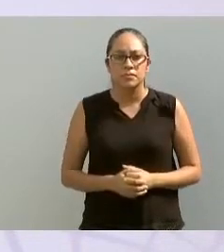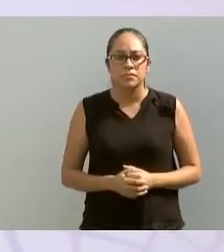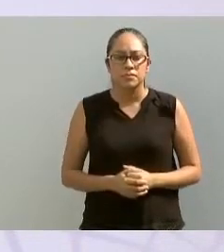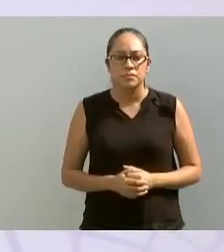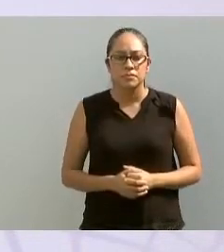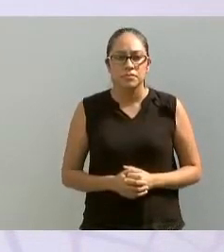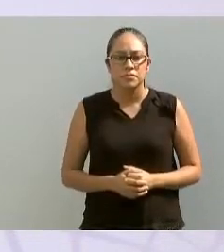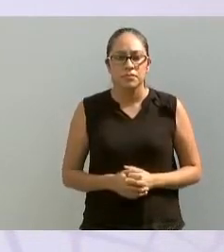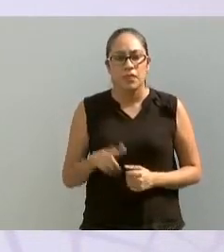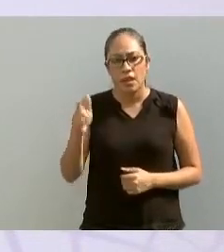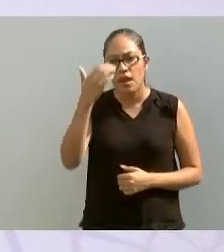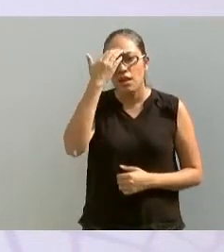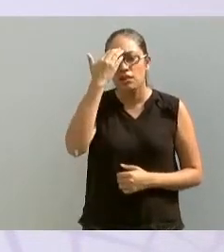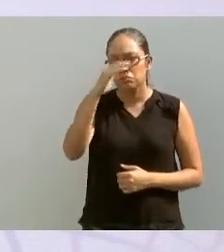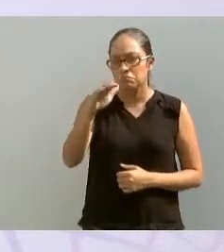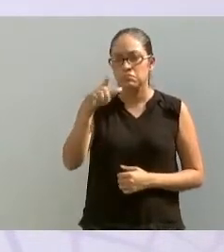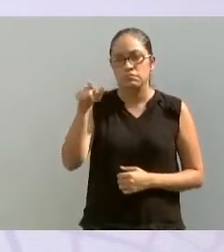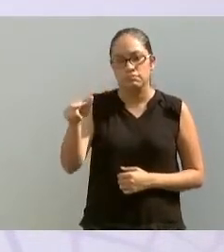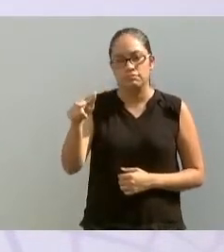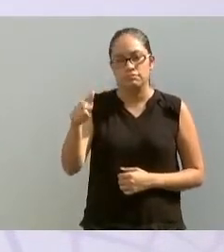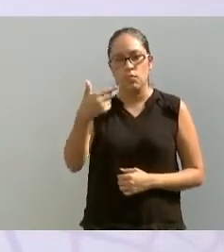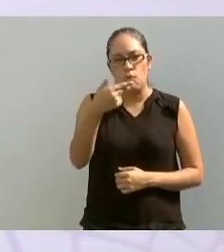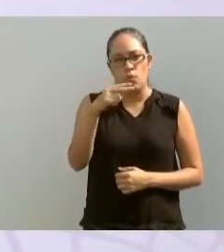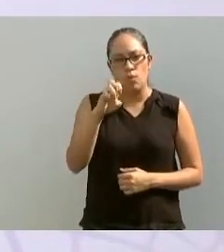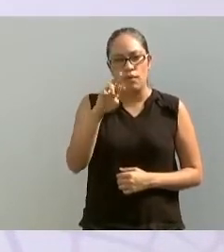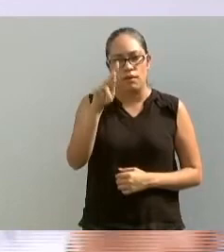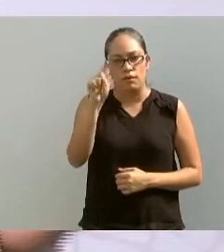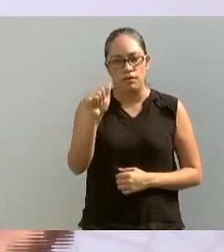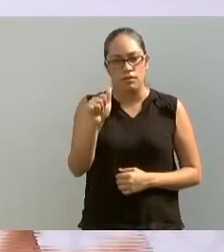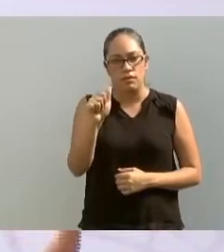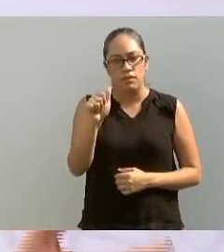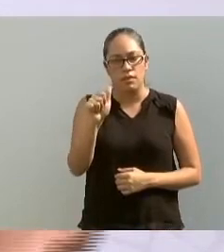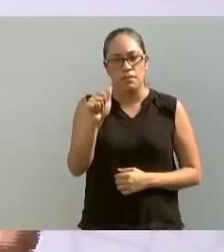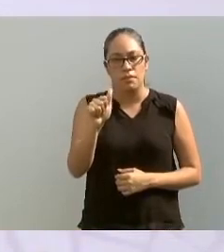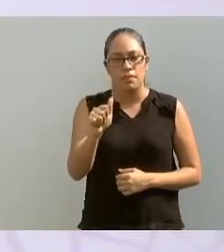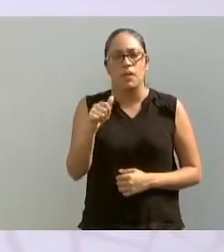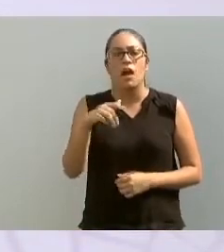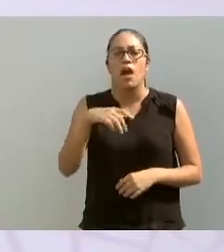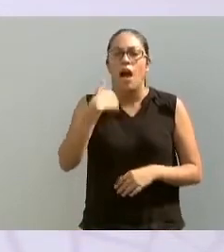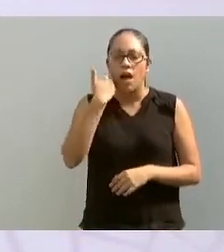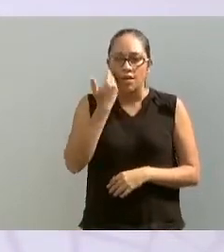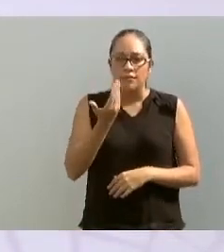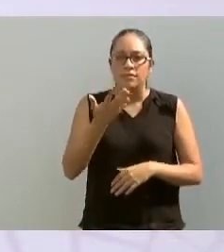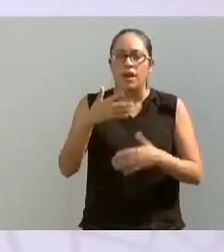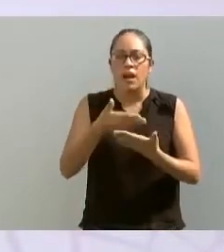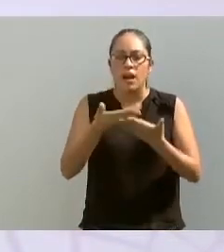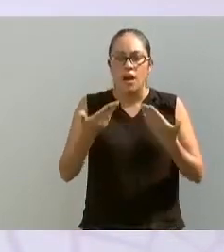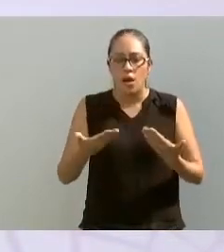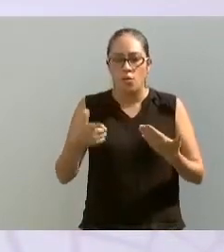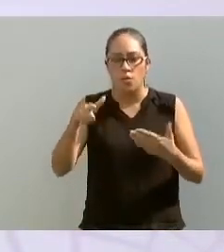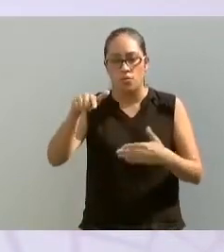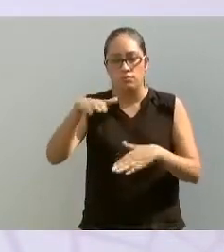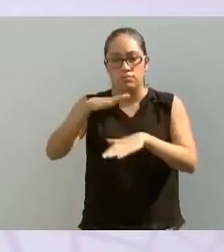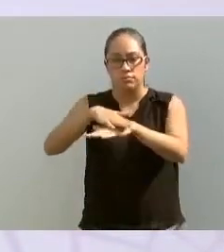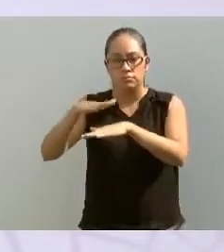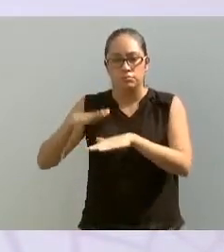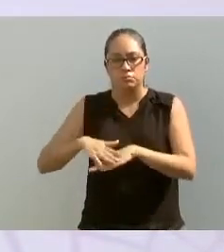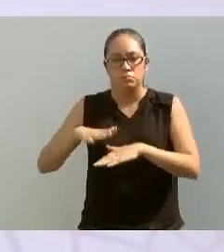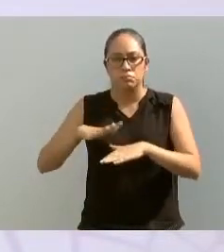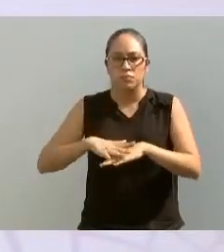y desconoció a Huerta y llamó a la conformación del Ejército de la